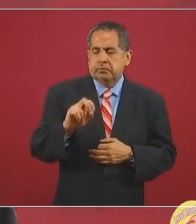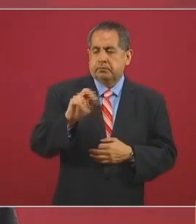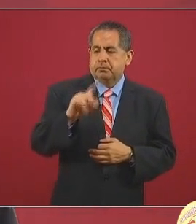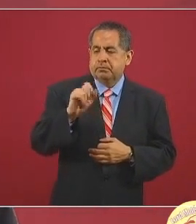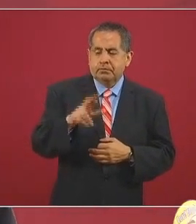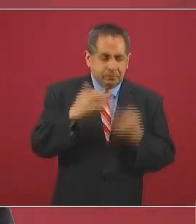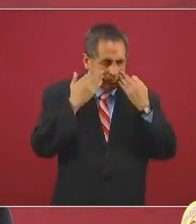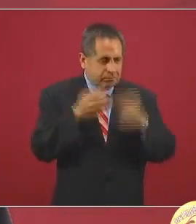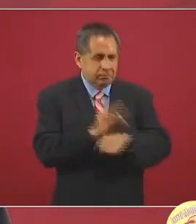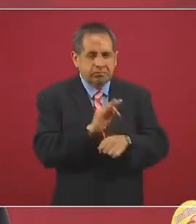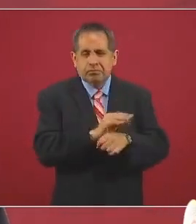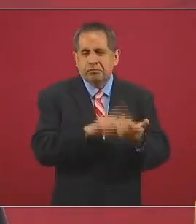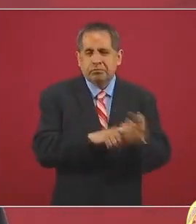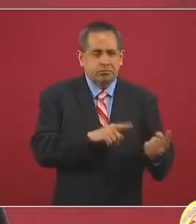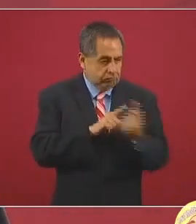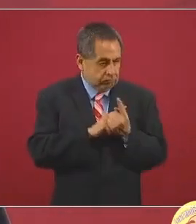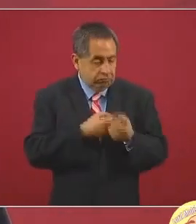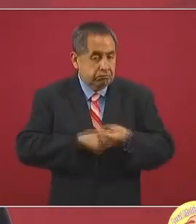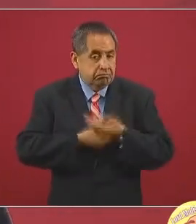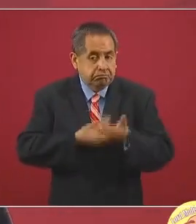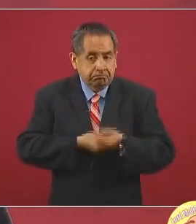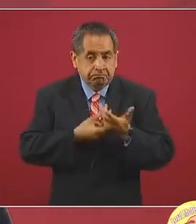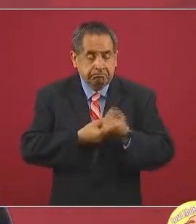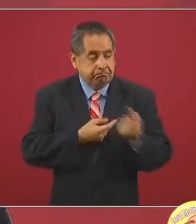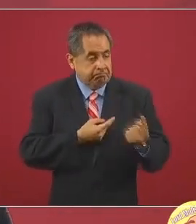o como testigo protegido,